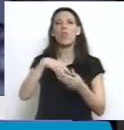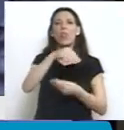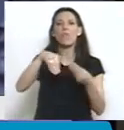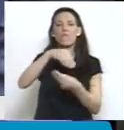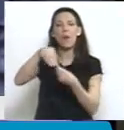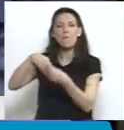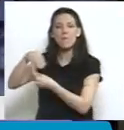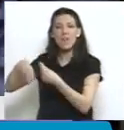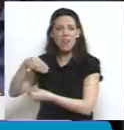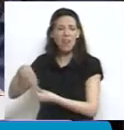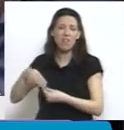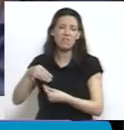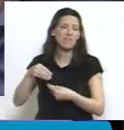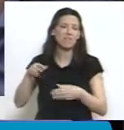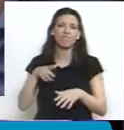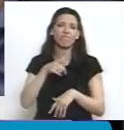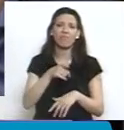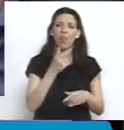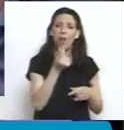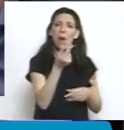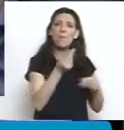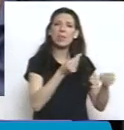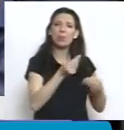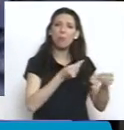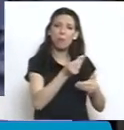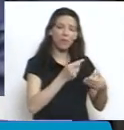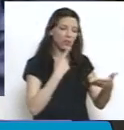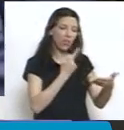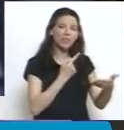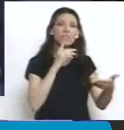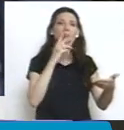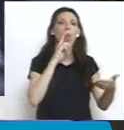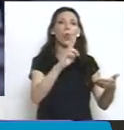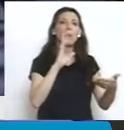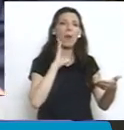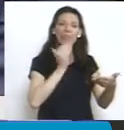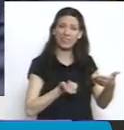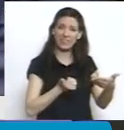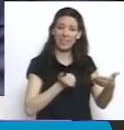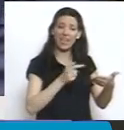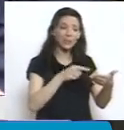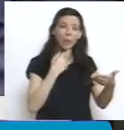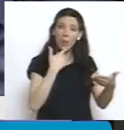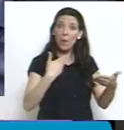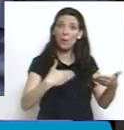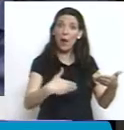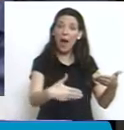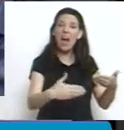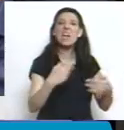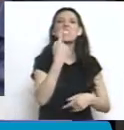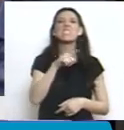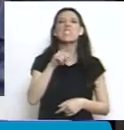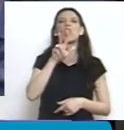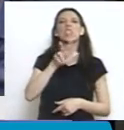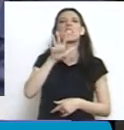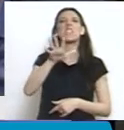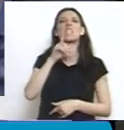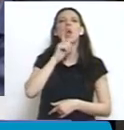nuestro país, este presupuesto prevé que en 2016 se construirán